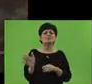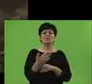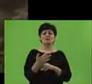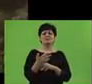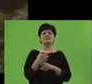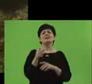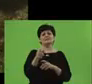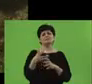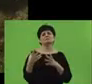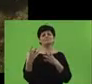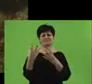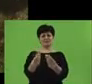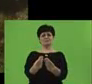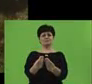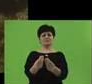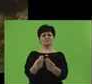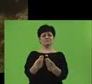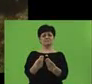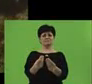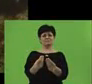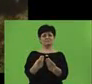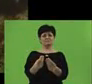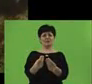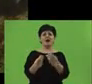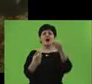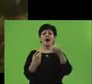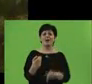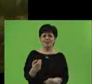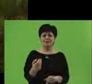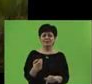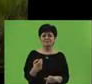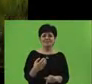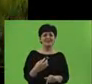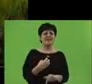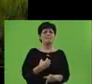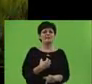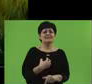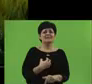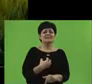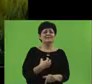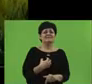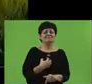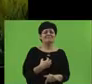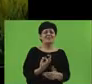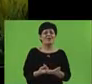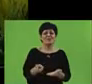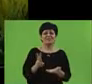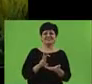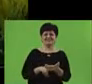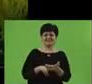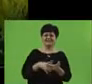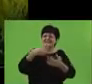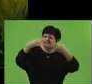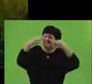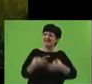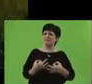Captura en este instante la esperanza. Ten la certeza absoluta de que el don del cielo siempre se